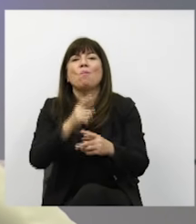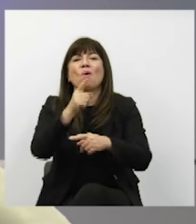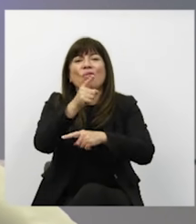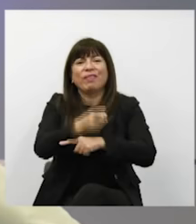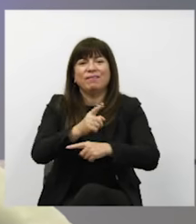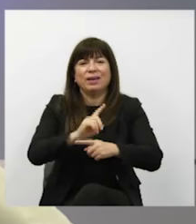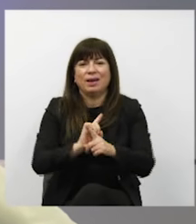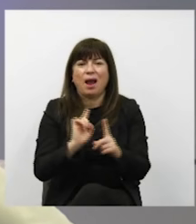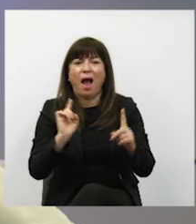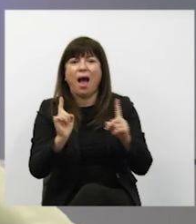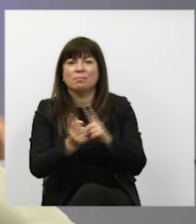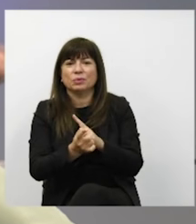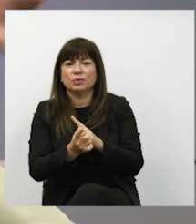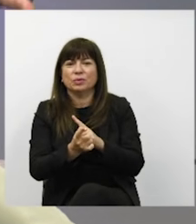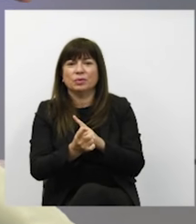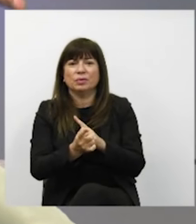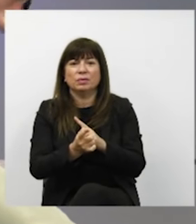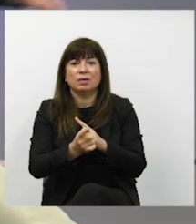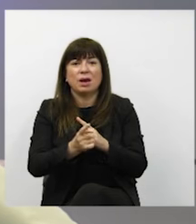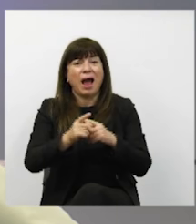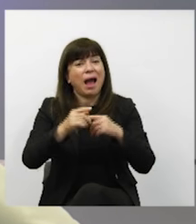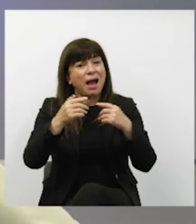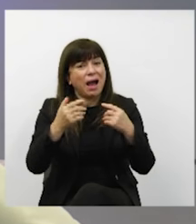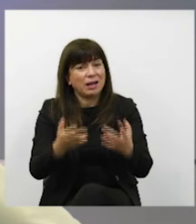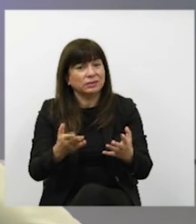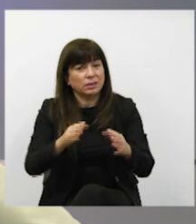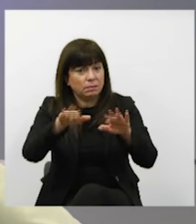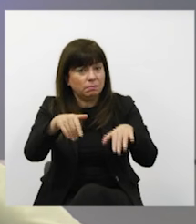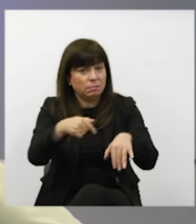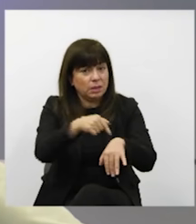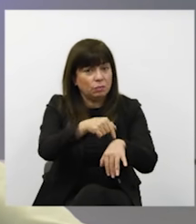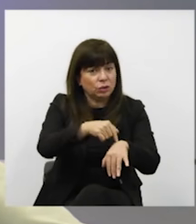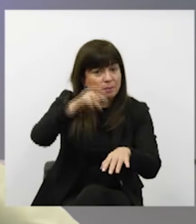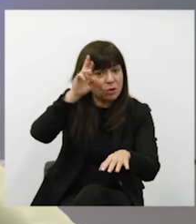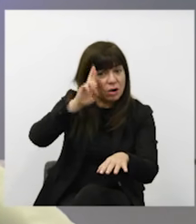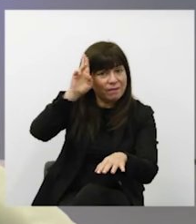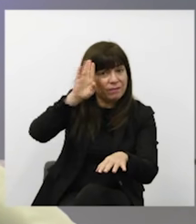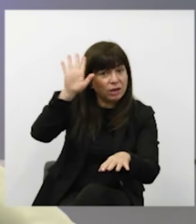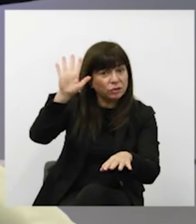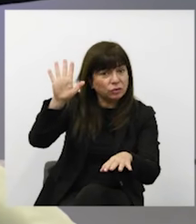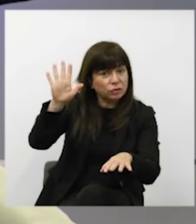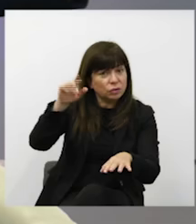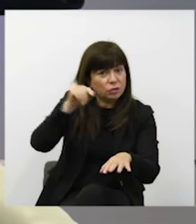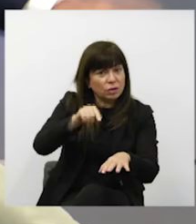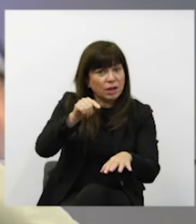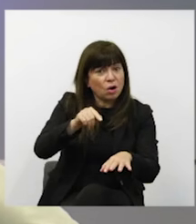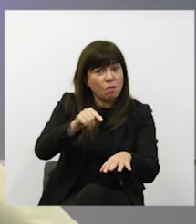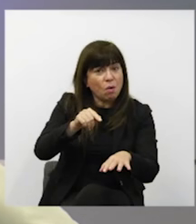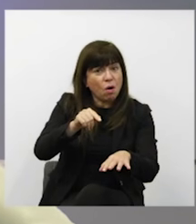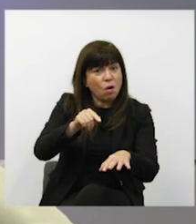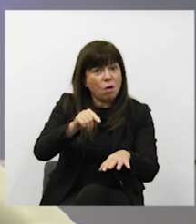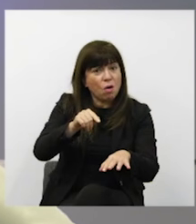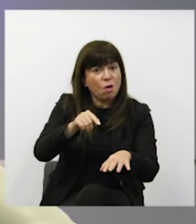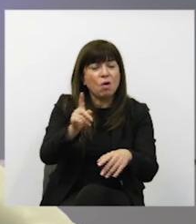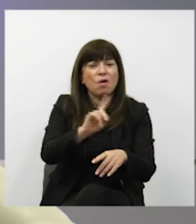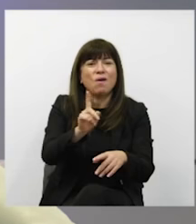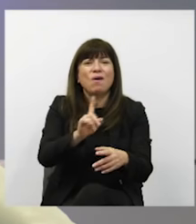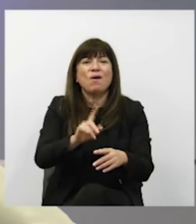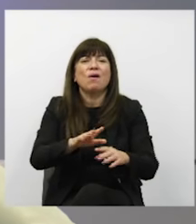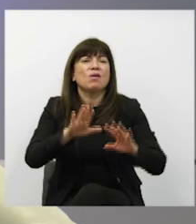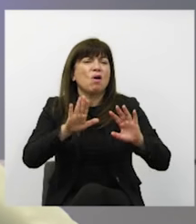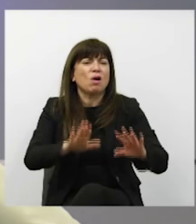digamos, para que, así como está, al mismo tiempo que reflexionamos sobre nuestro marco institucional y político, no nos quedemos, por